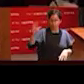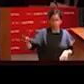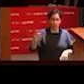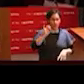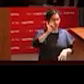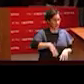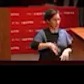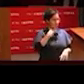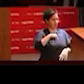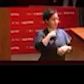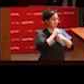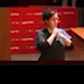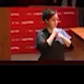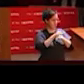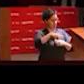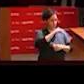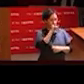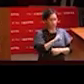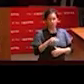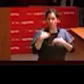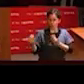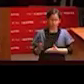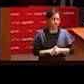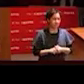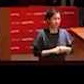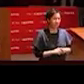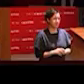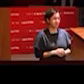a Muñoz cuando quieres